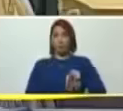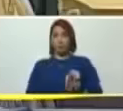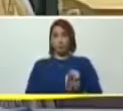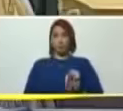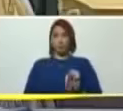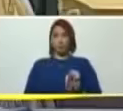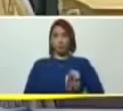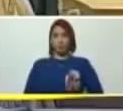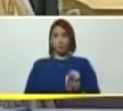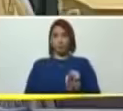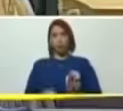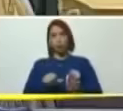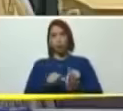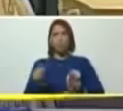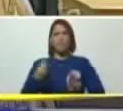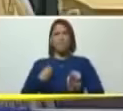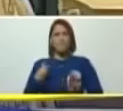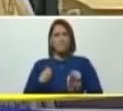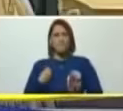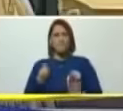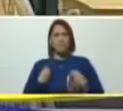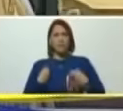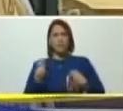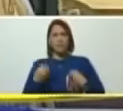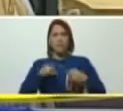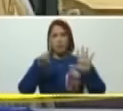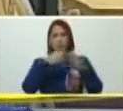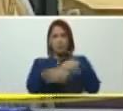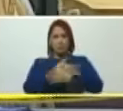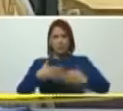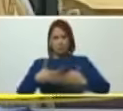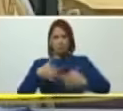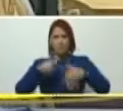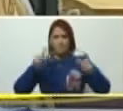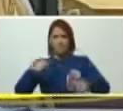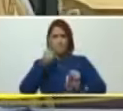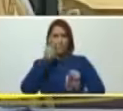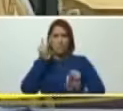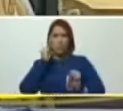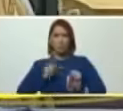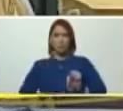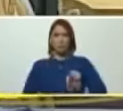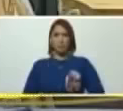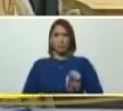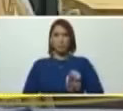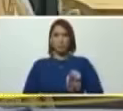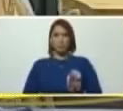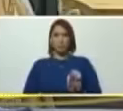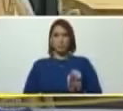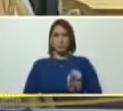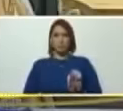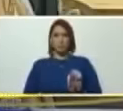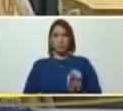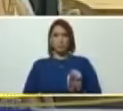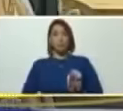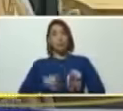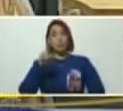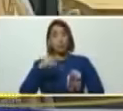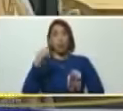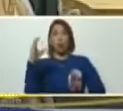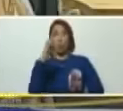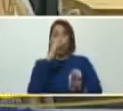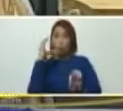conurbación donde vivimos más de 6 millones de venezolanos y venezolanas, y también de